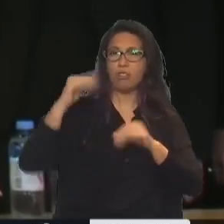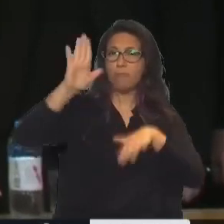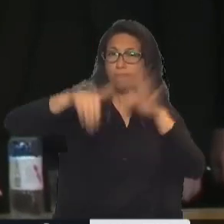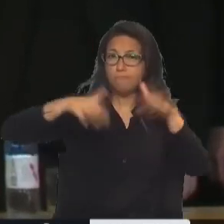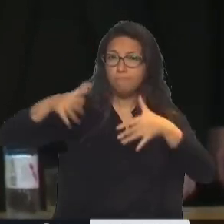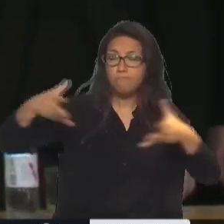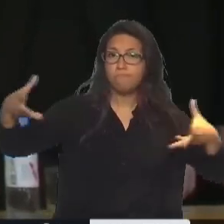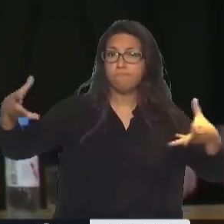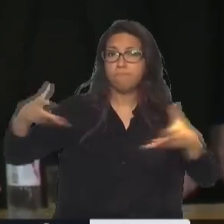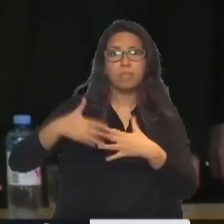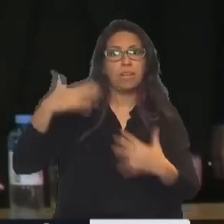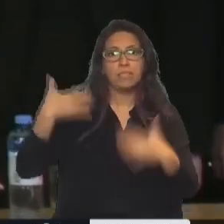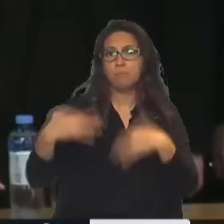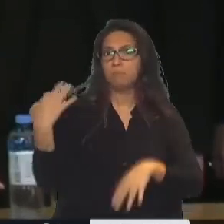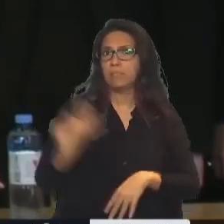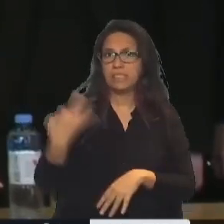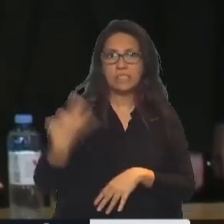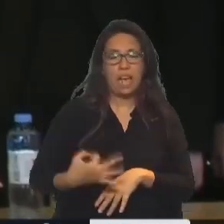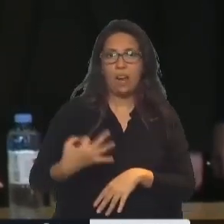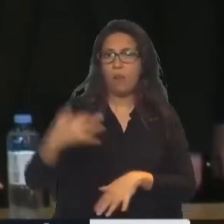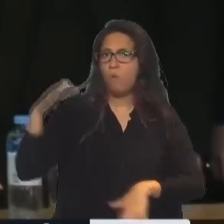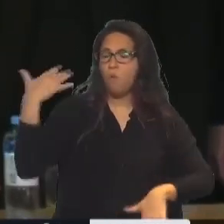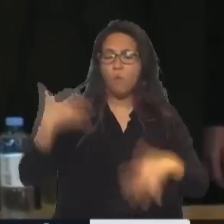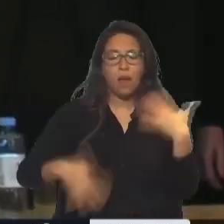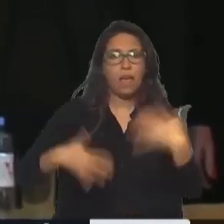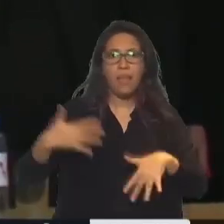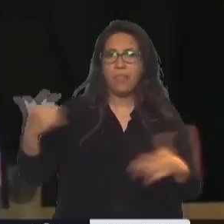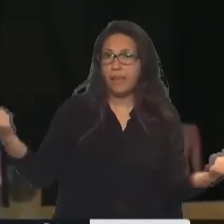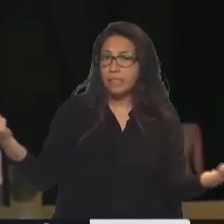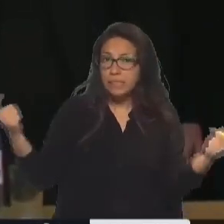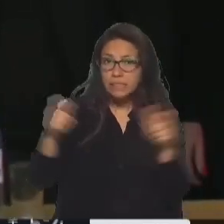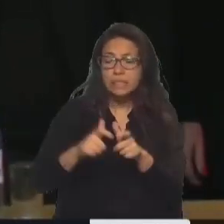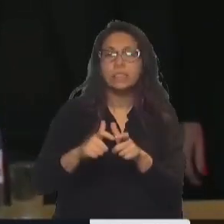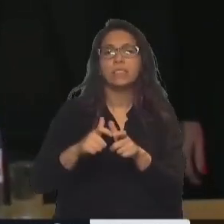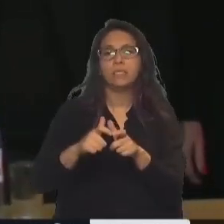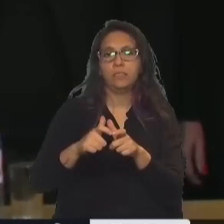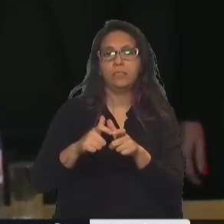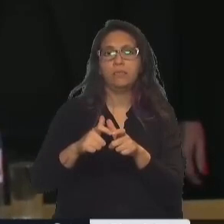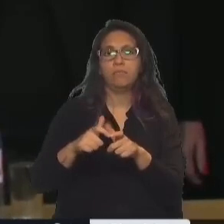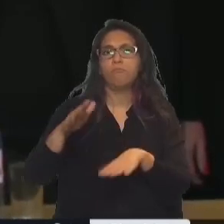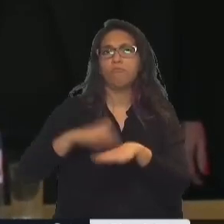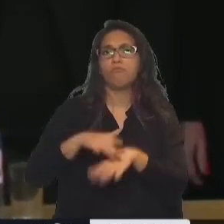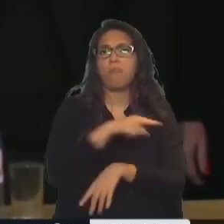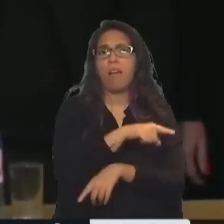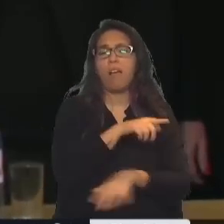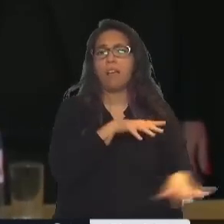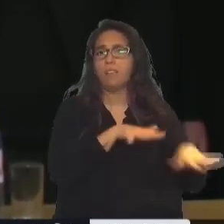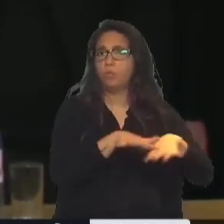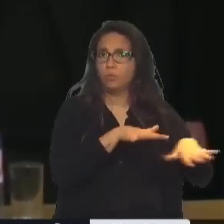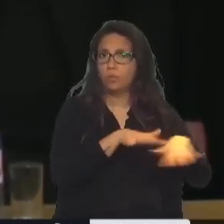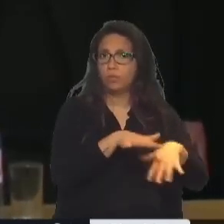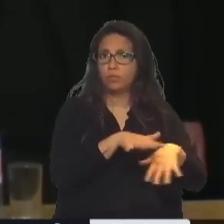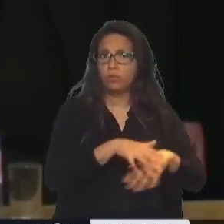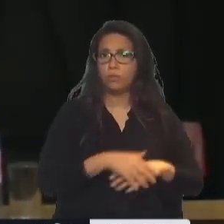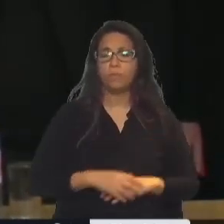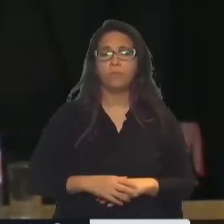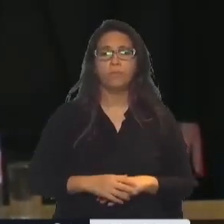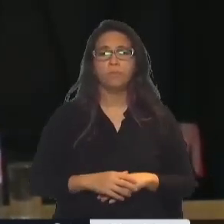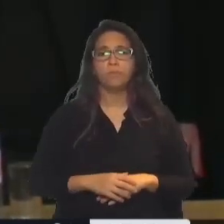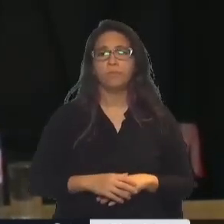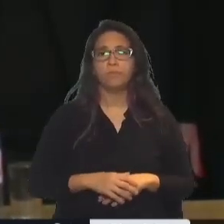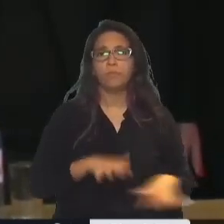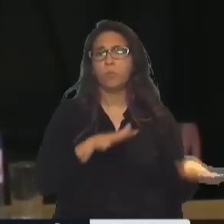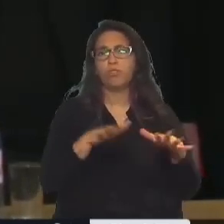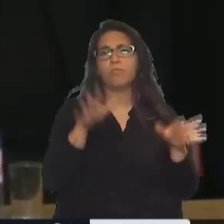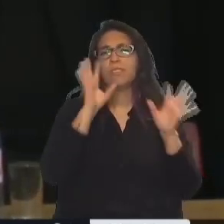forma extraordinaria y en forma urgente, debido a los acontecimientos que son de